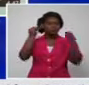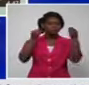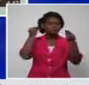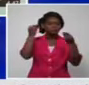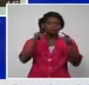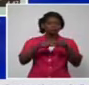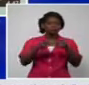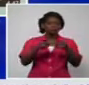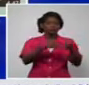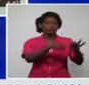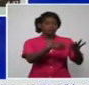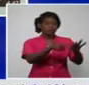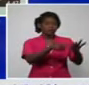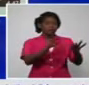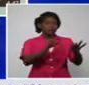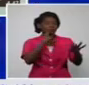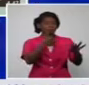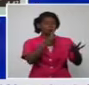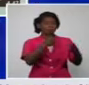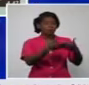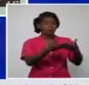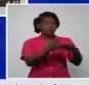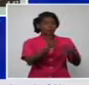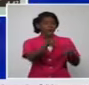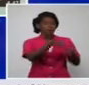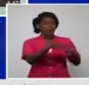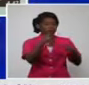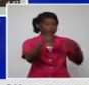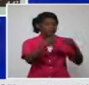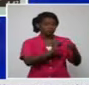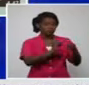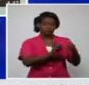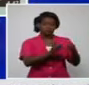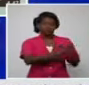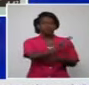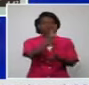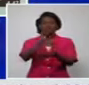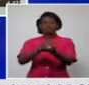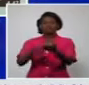Habana, pues se procesaron 609 en el día de